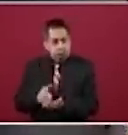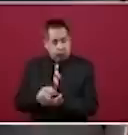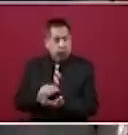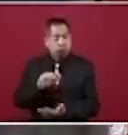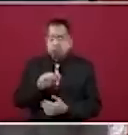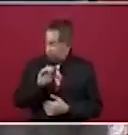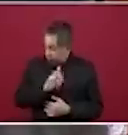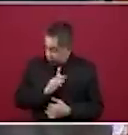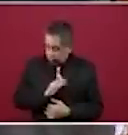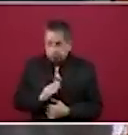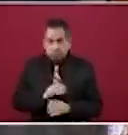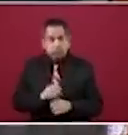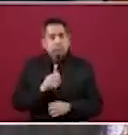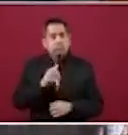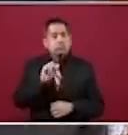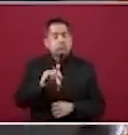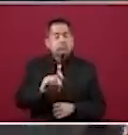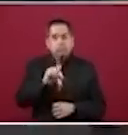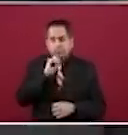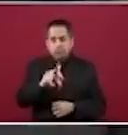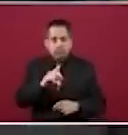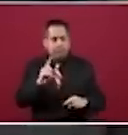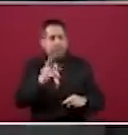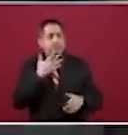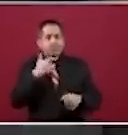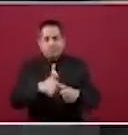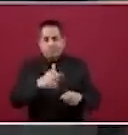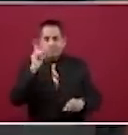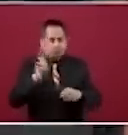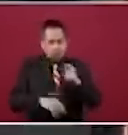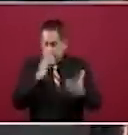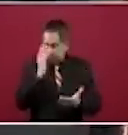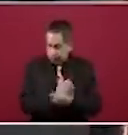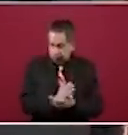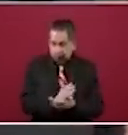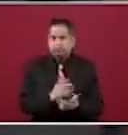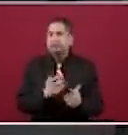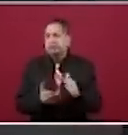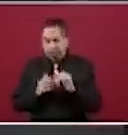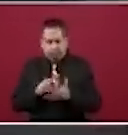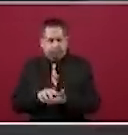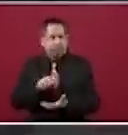sin duda, en lo de el combate al huachicol. Ya debemos